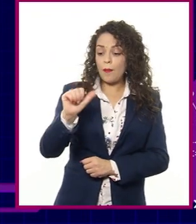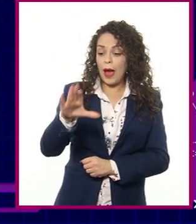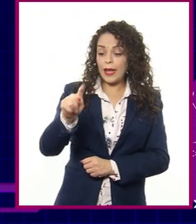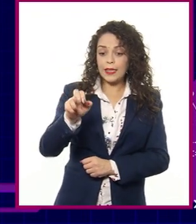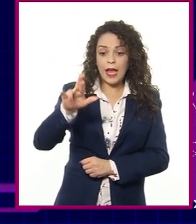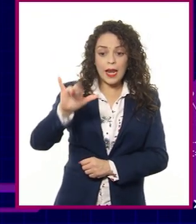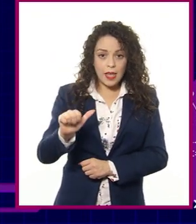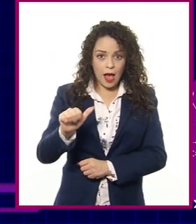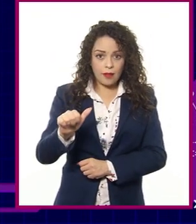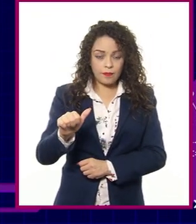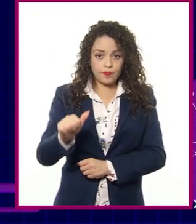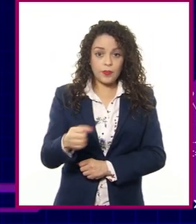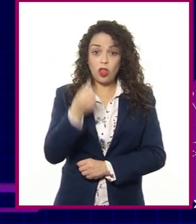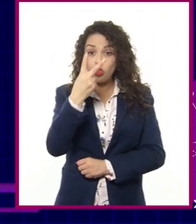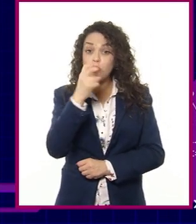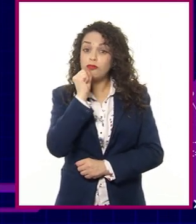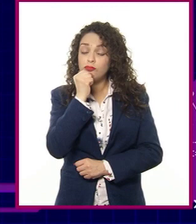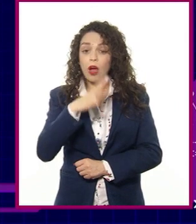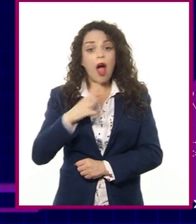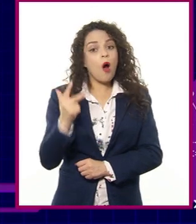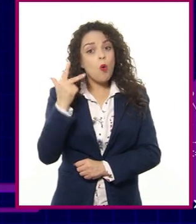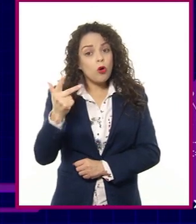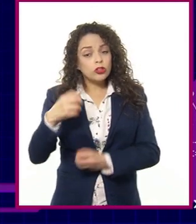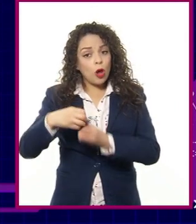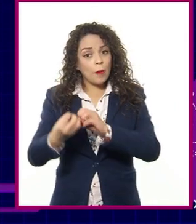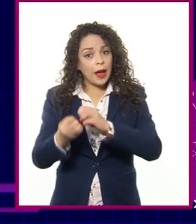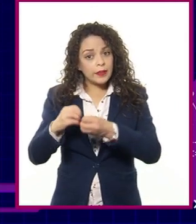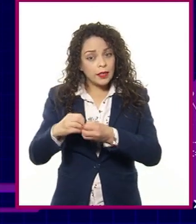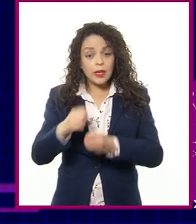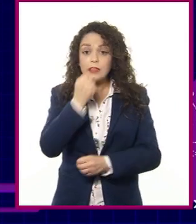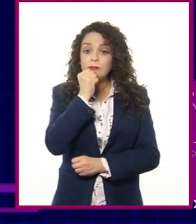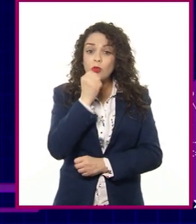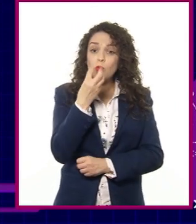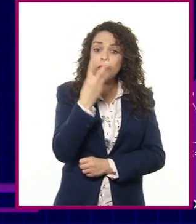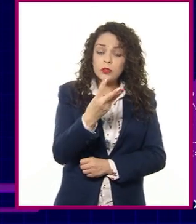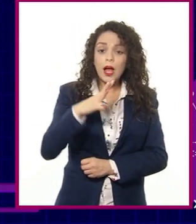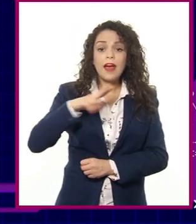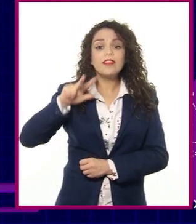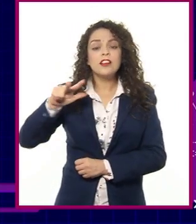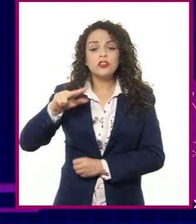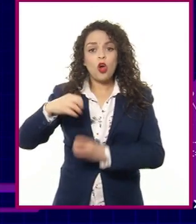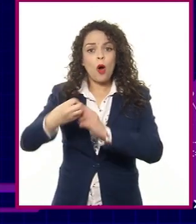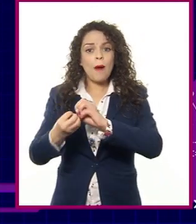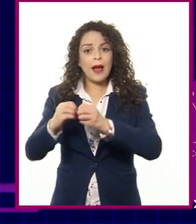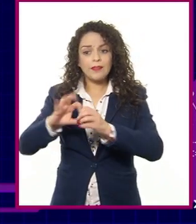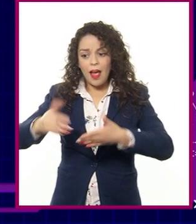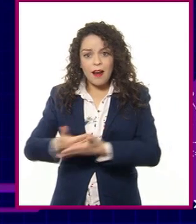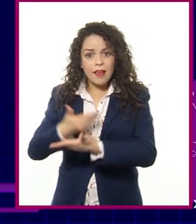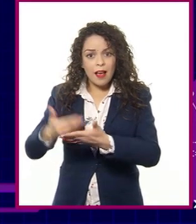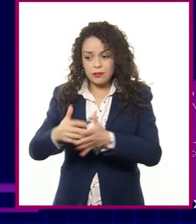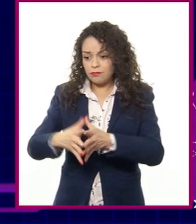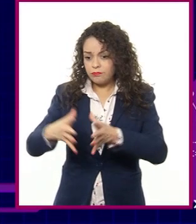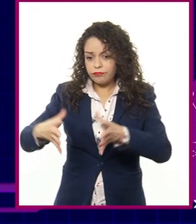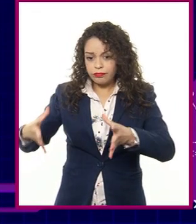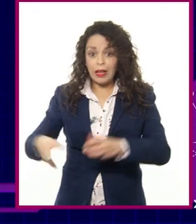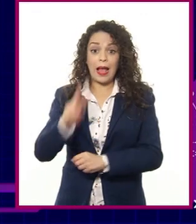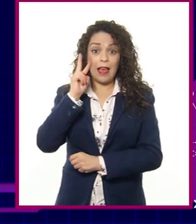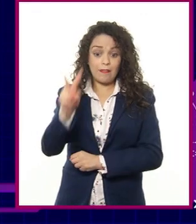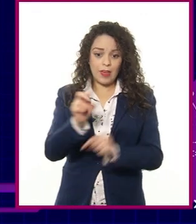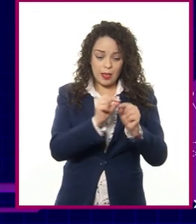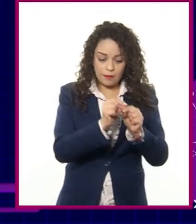el segundo 2 hay 8 y para el segundo 3, 18 bacterias. En este caso hay una gráfica con una